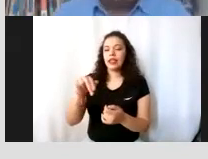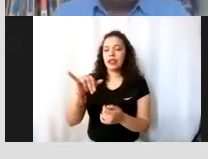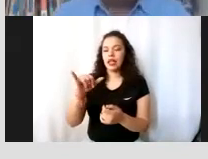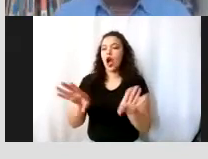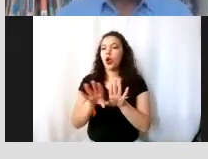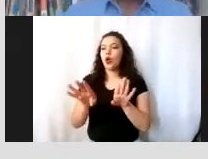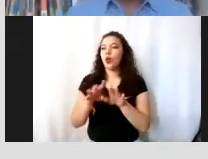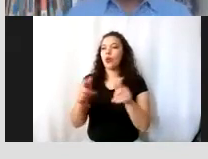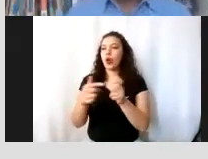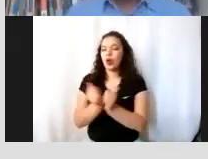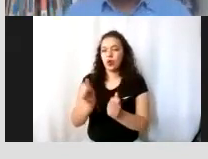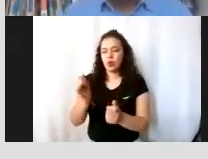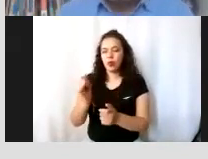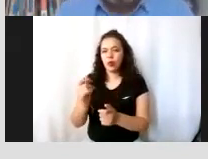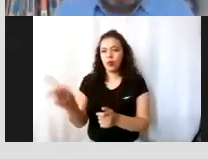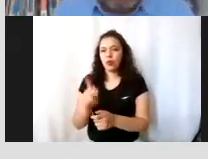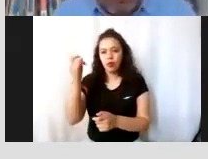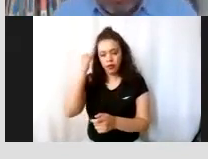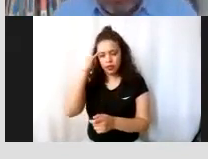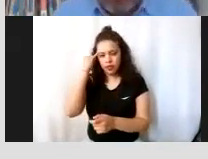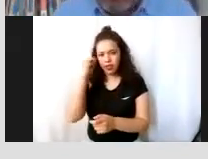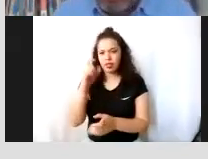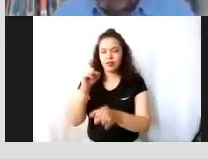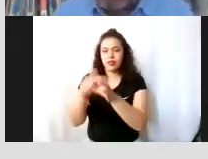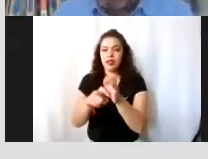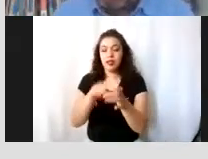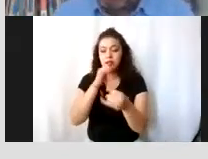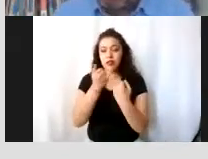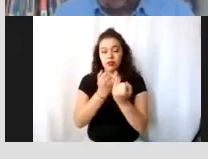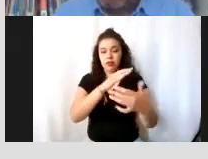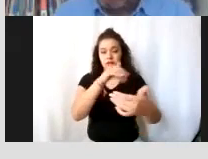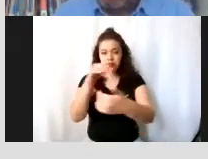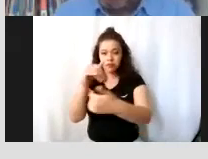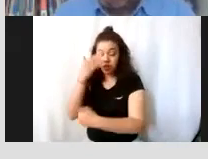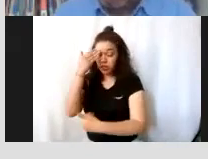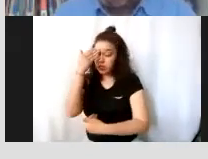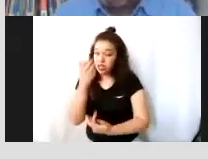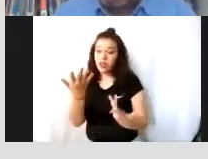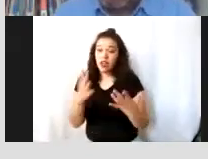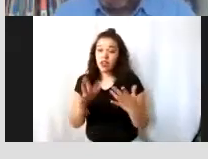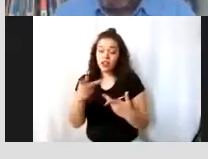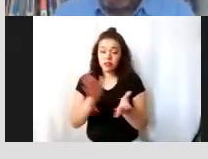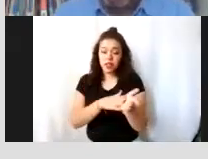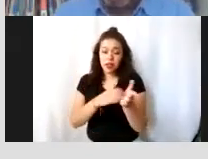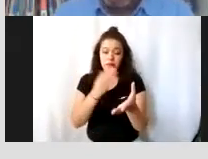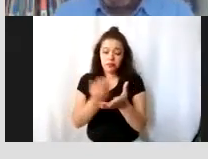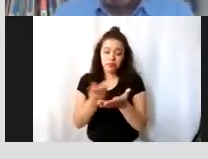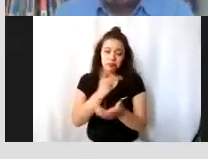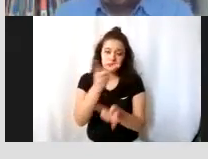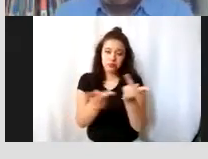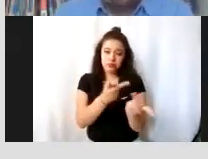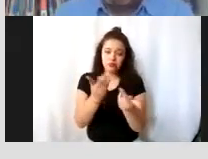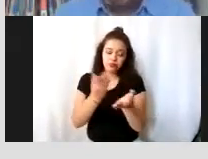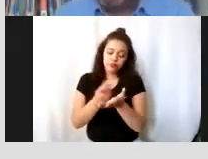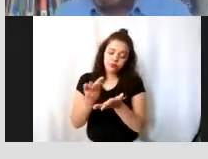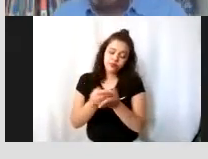ese caso, en ocasiones también se recaba, o se sabe, o es parte del expediente de la persona. La pertenencia a